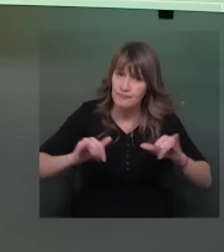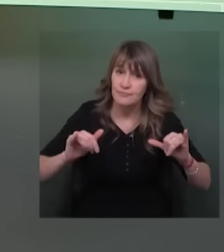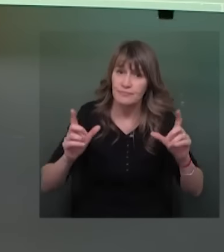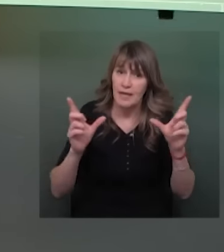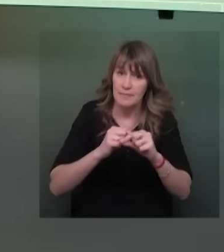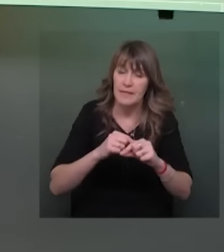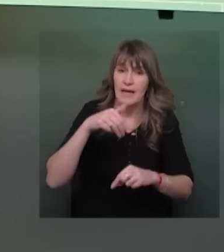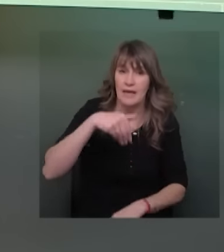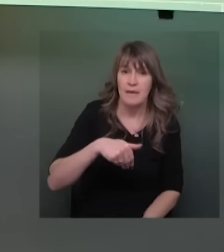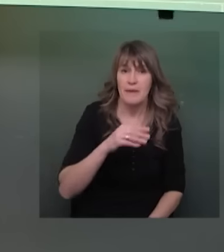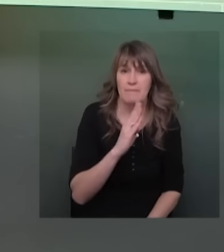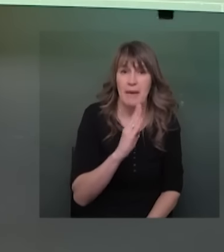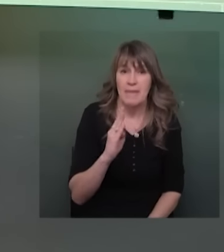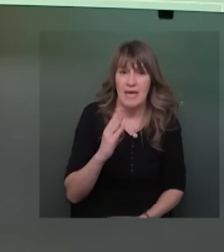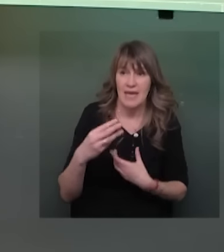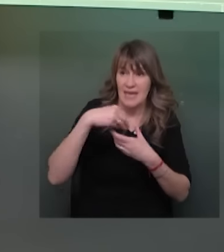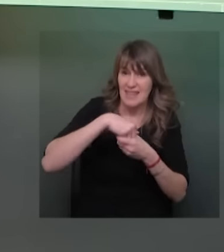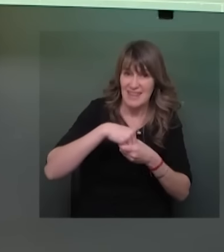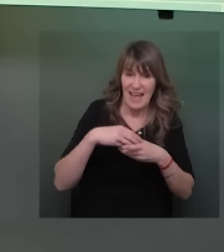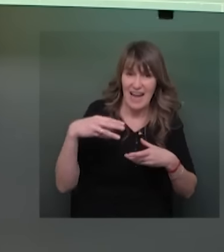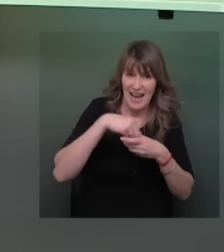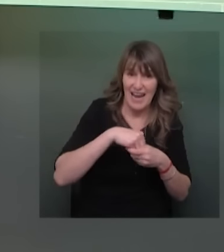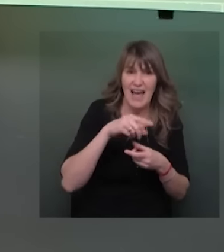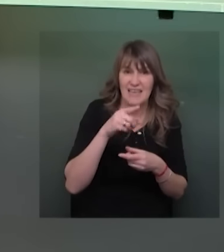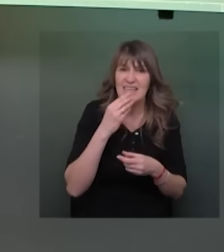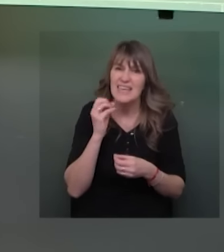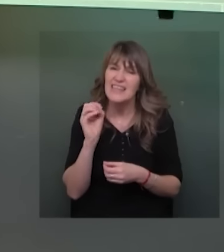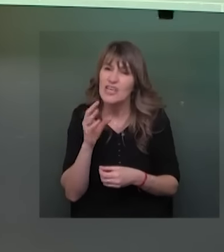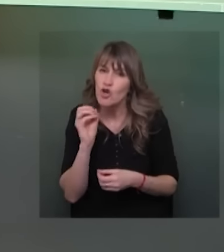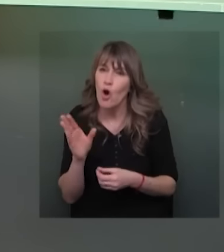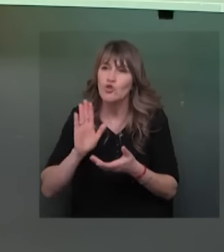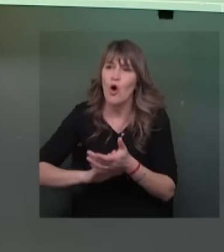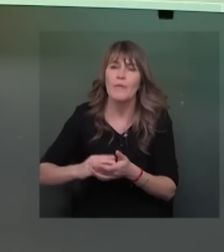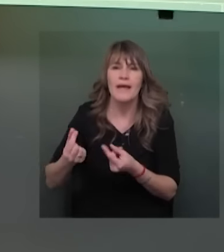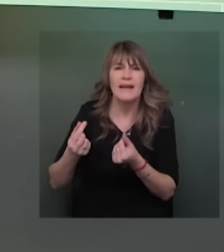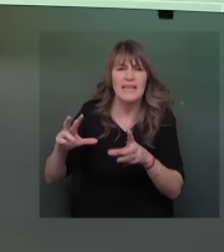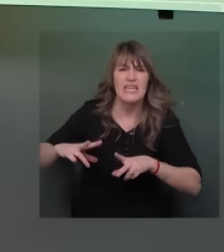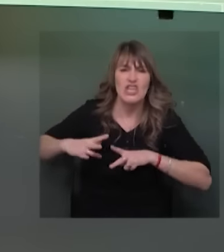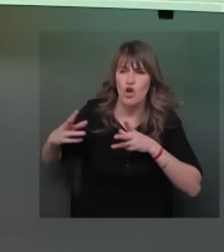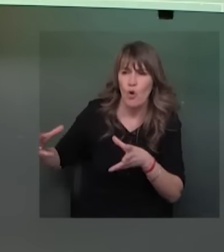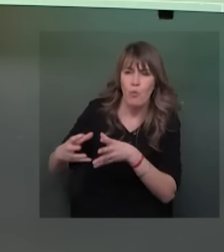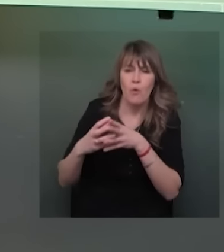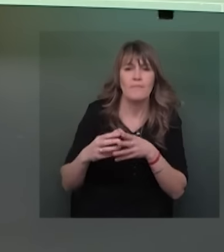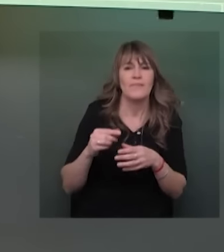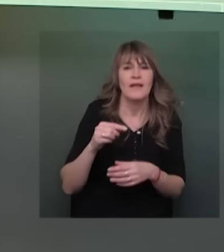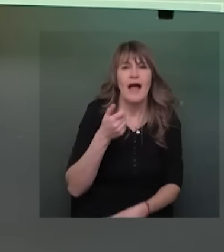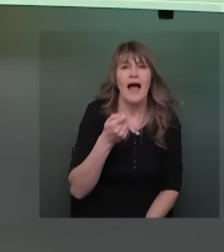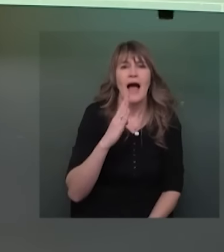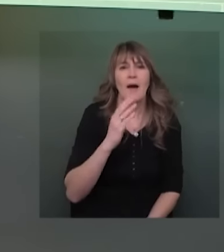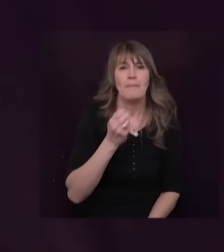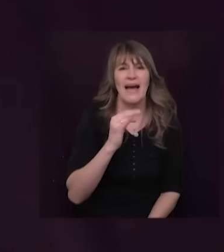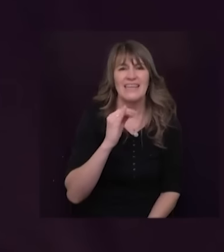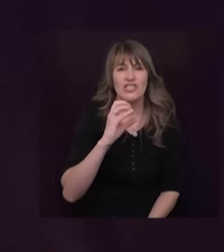mpp para las internas Mujica criticó la concentración de la riqueza citando al Caudillo nacionalista Aparicio